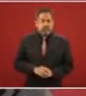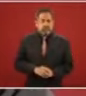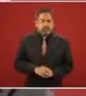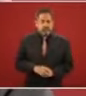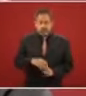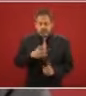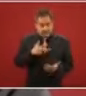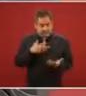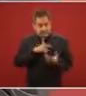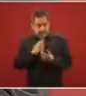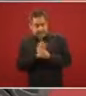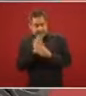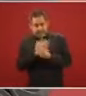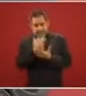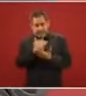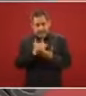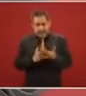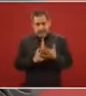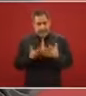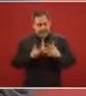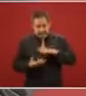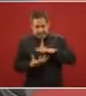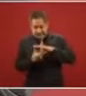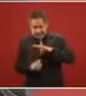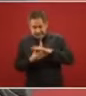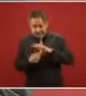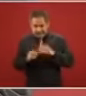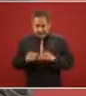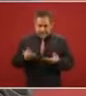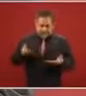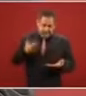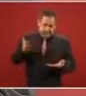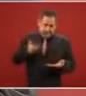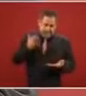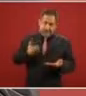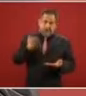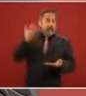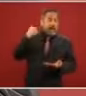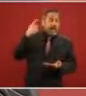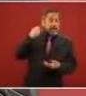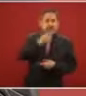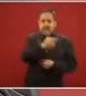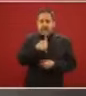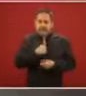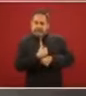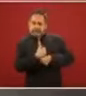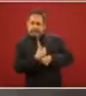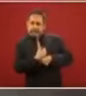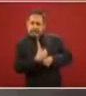Tengo copia del expediente de cuando